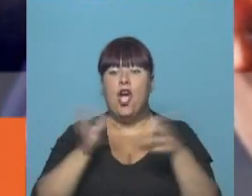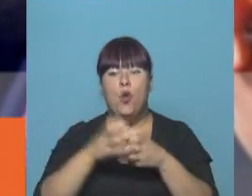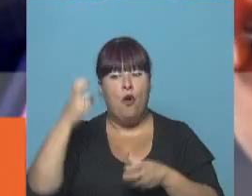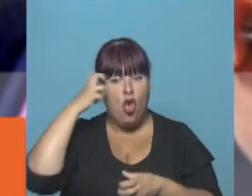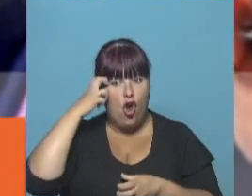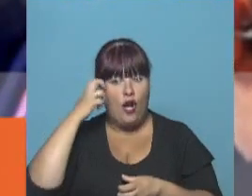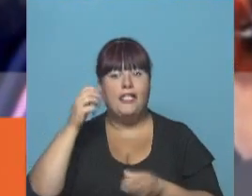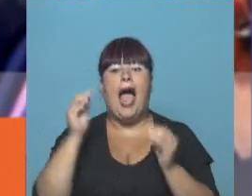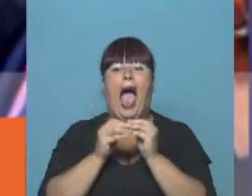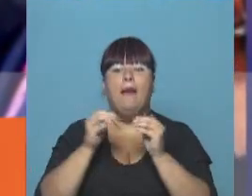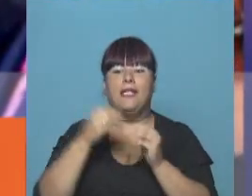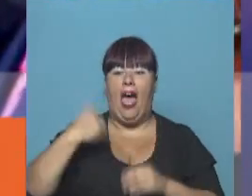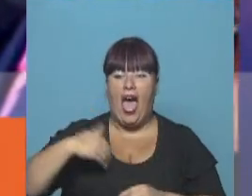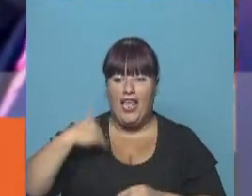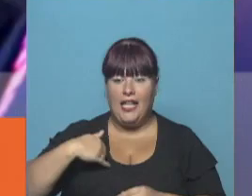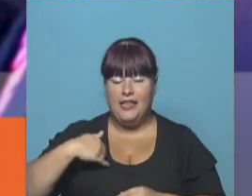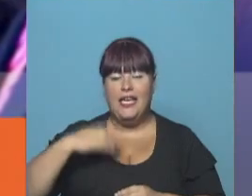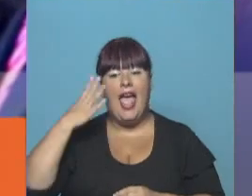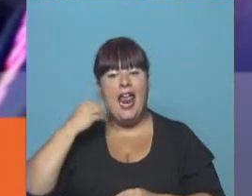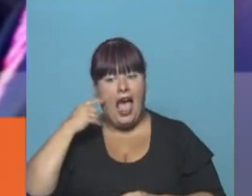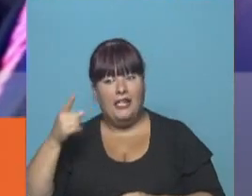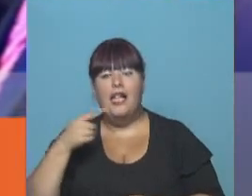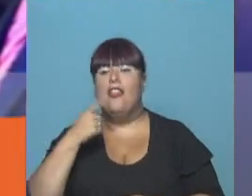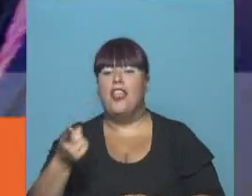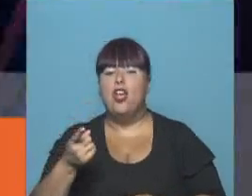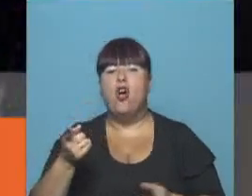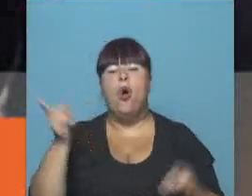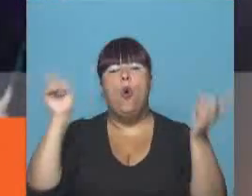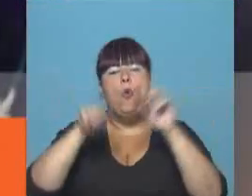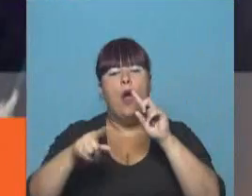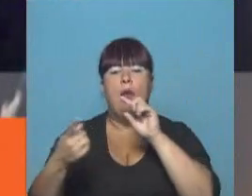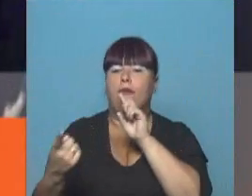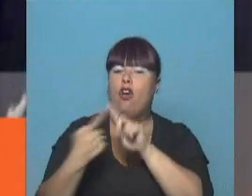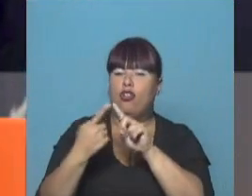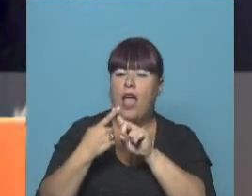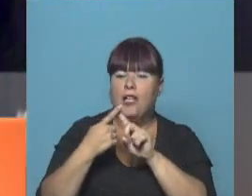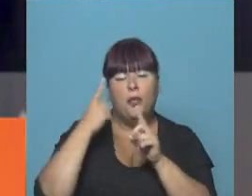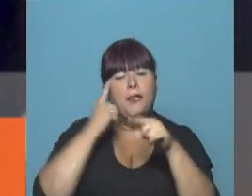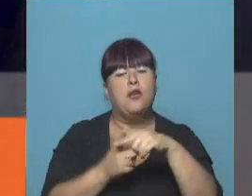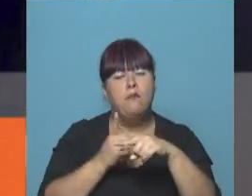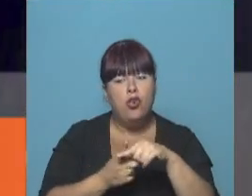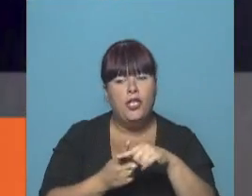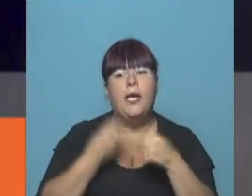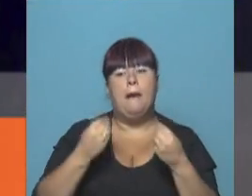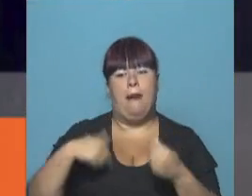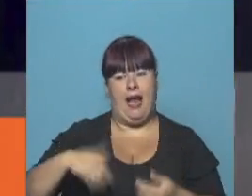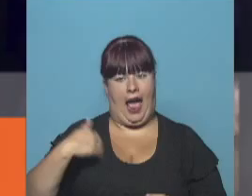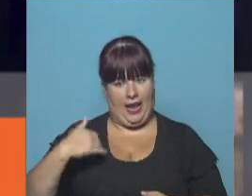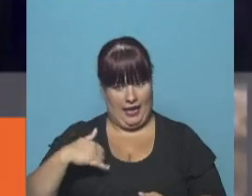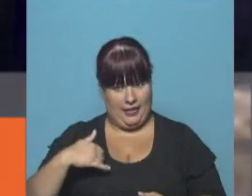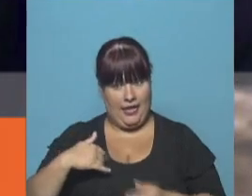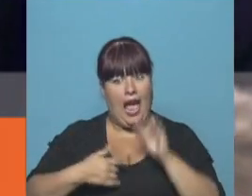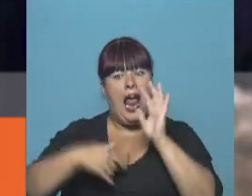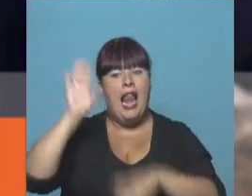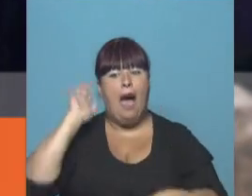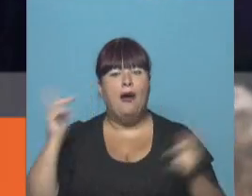de amistad argentina el reino unido dijo que reconstruimos un vínculo que será positivo para nuestro país la mayoría